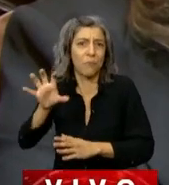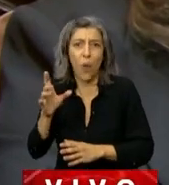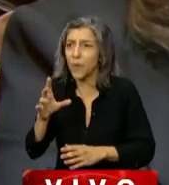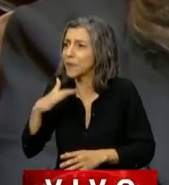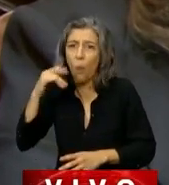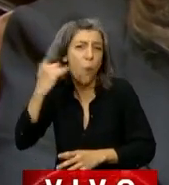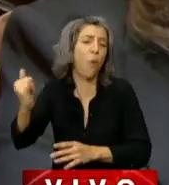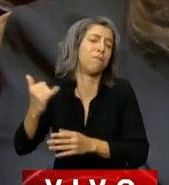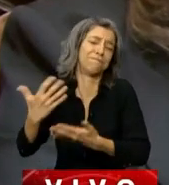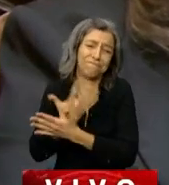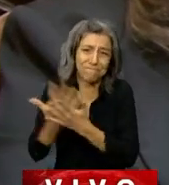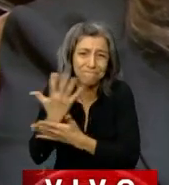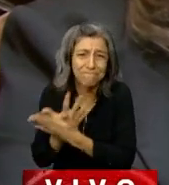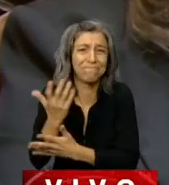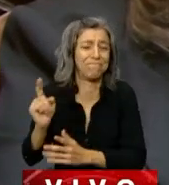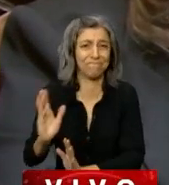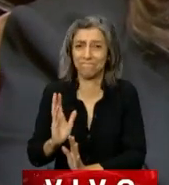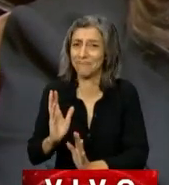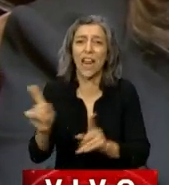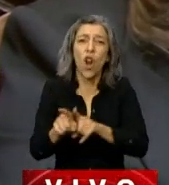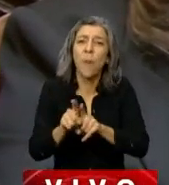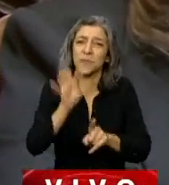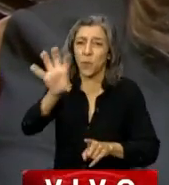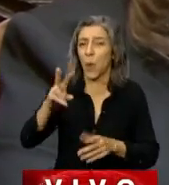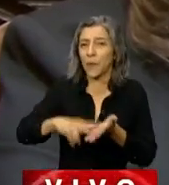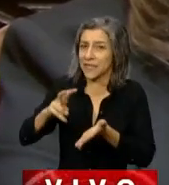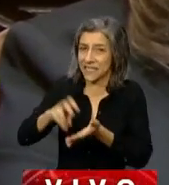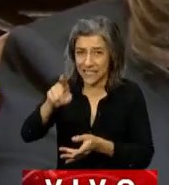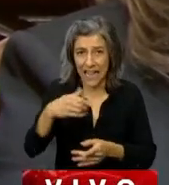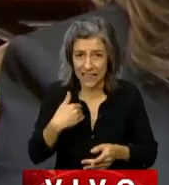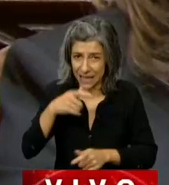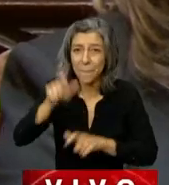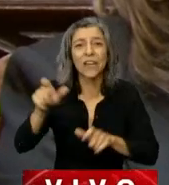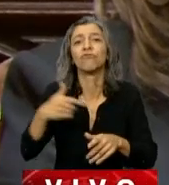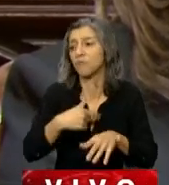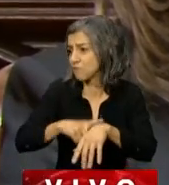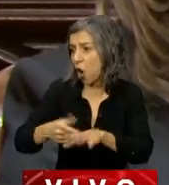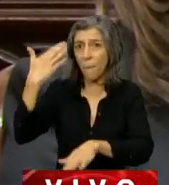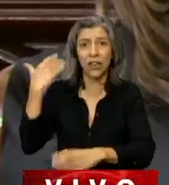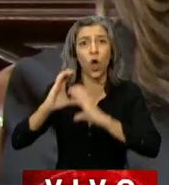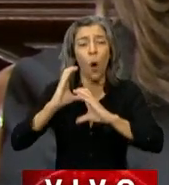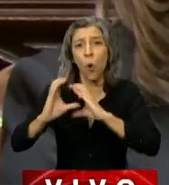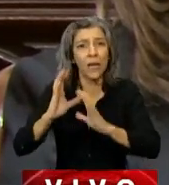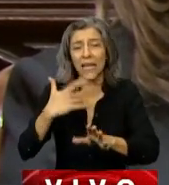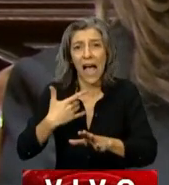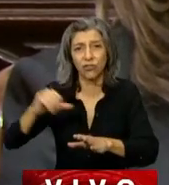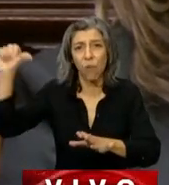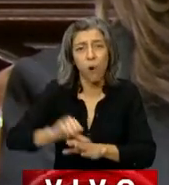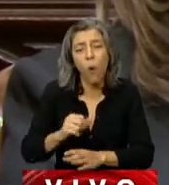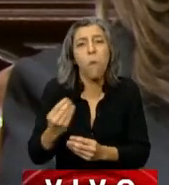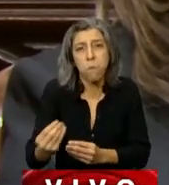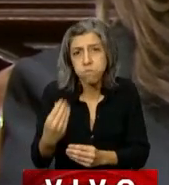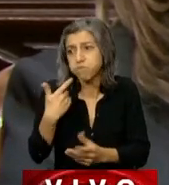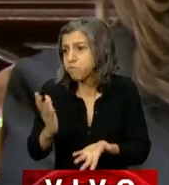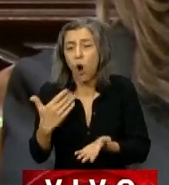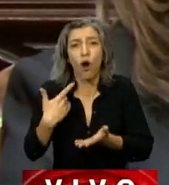No solo los jujeños, aquí hay diputados de la provincia de Salta que tenían interrumpida la comunicación de la ciudad capital de Salta con el ramal,